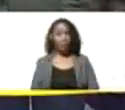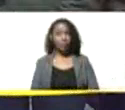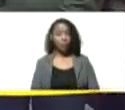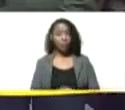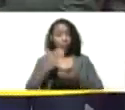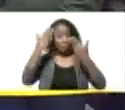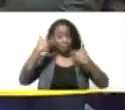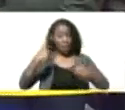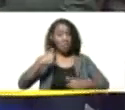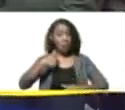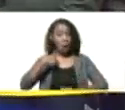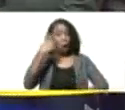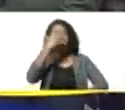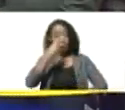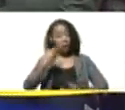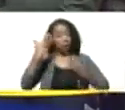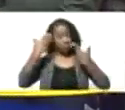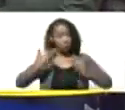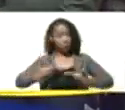Miren cómo estoy.